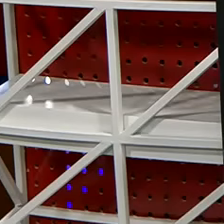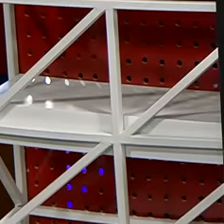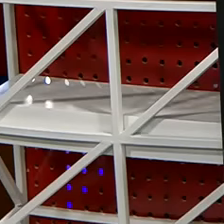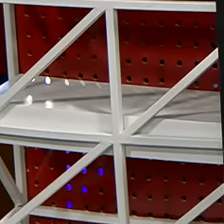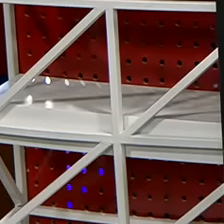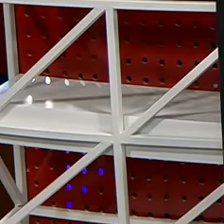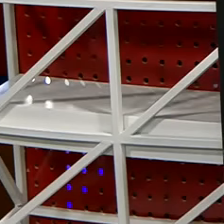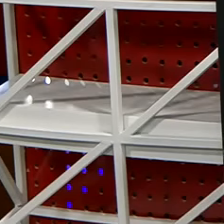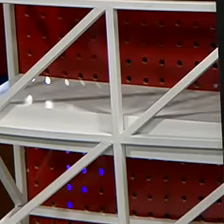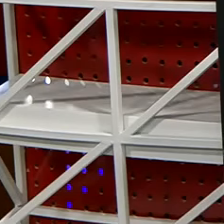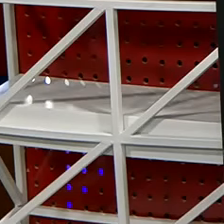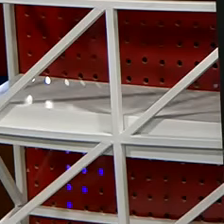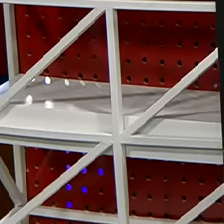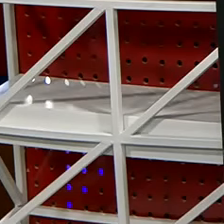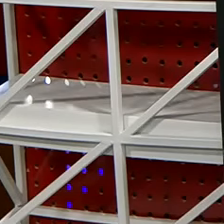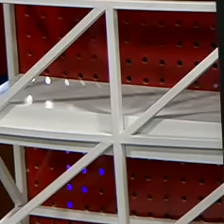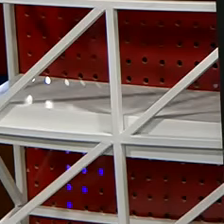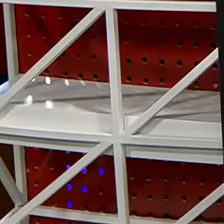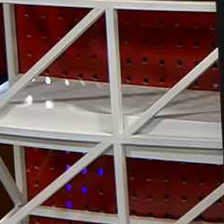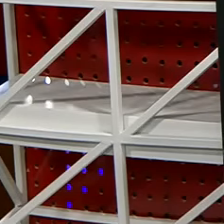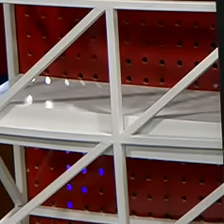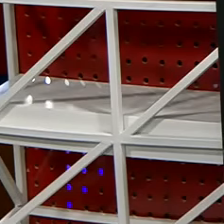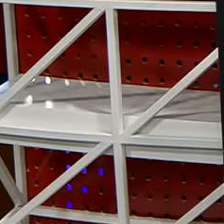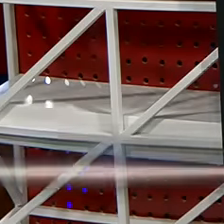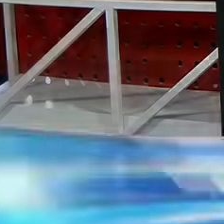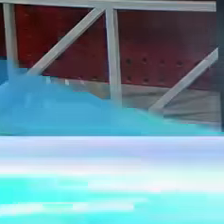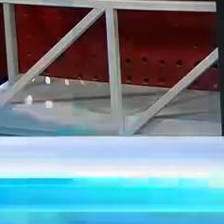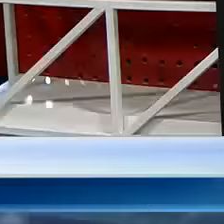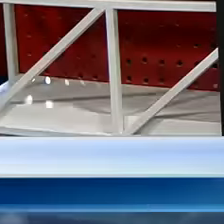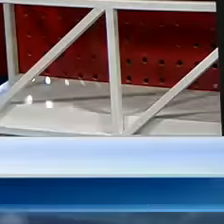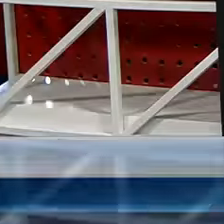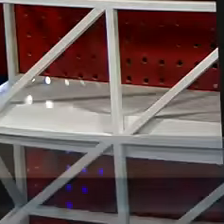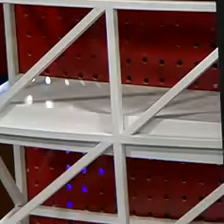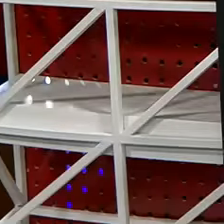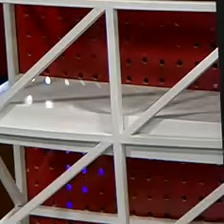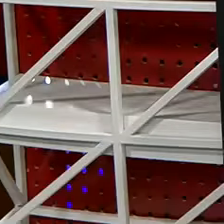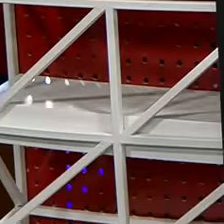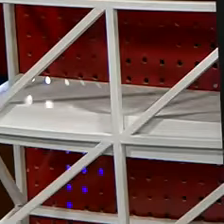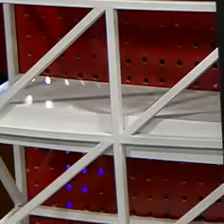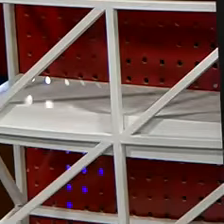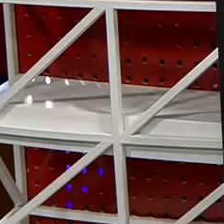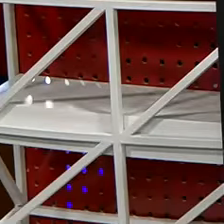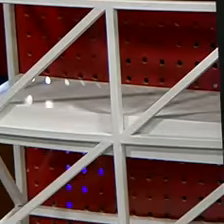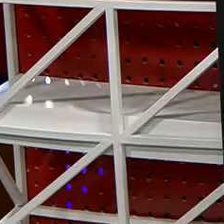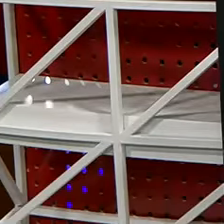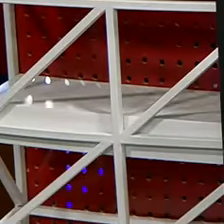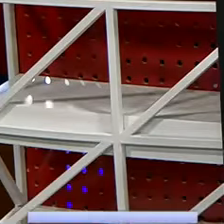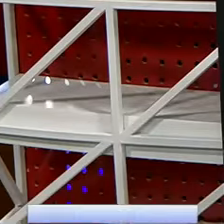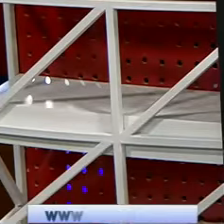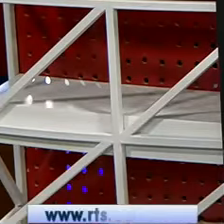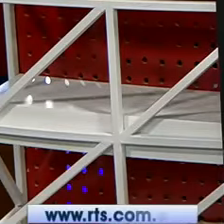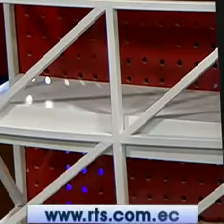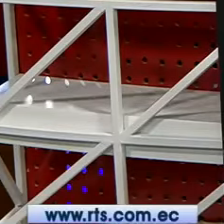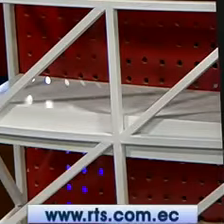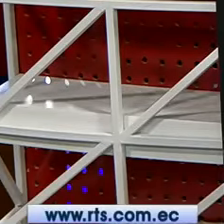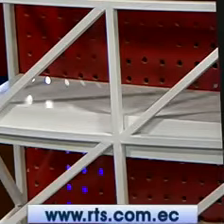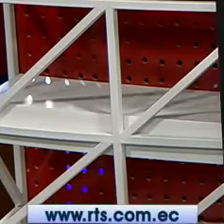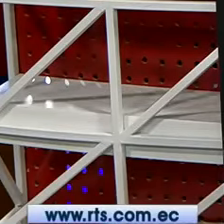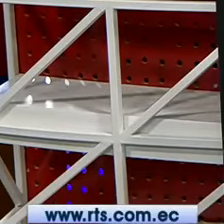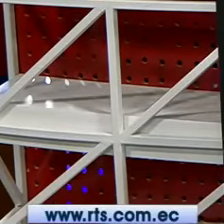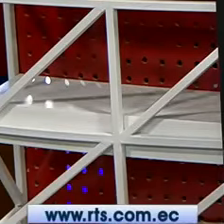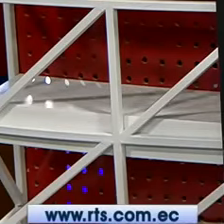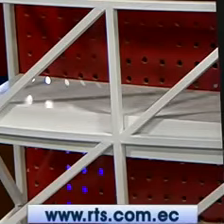hoy. La provincia de Santa Elena igual. Felicitaciones para ambas provincias. Aquí estamos listos para comenzar nuestro trabajo periodístico. Gracias a Dios por este